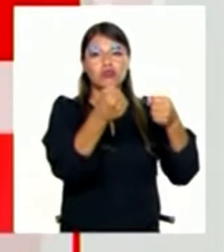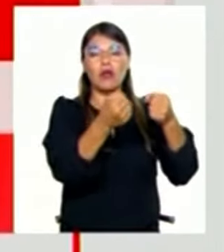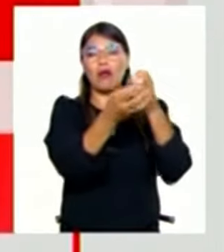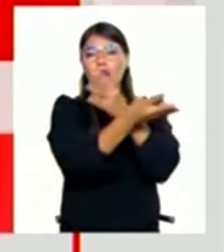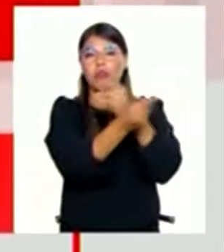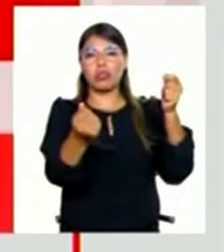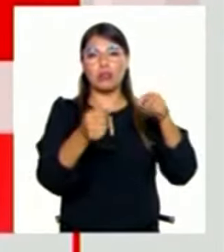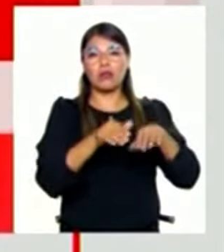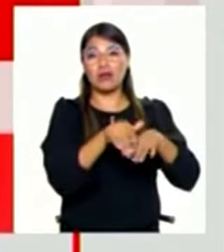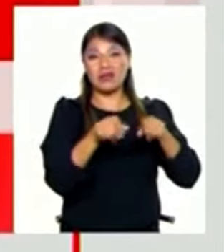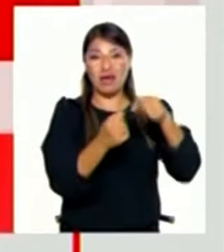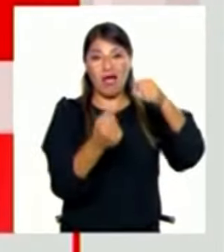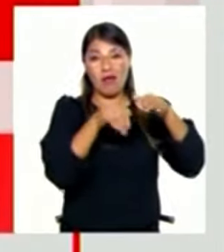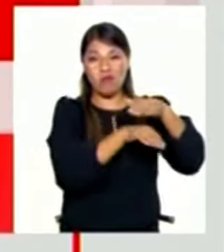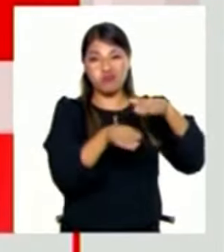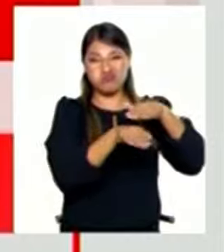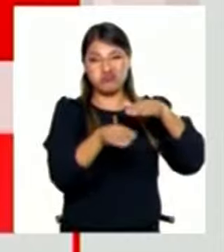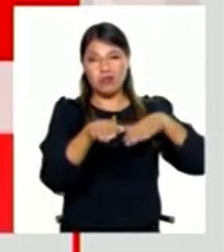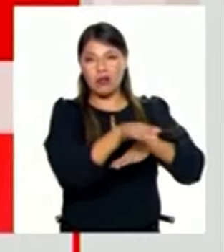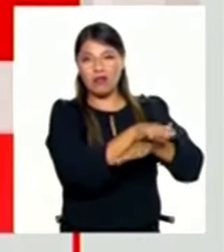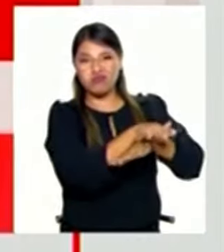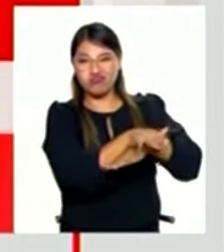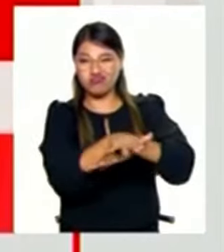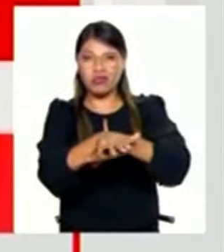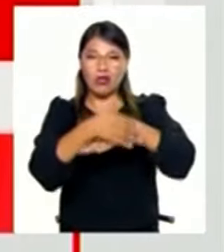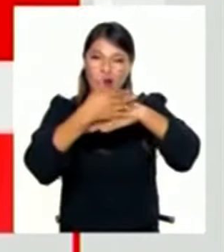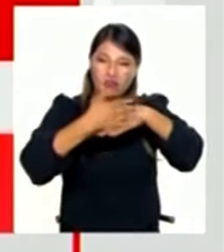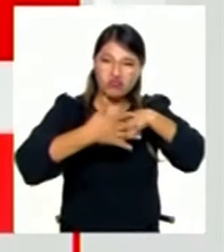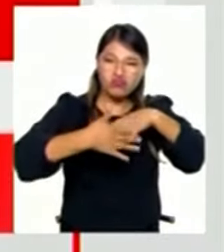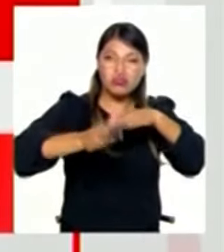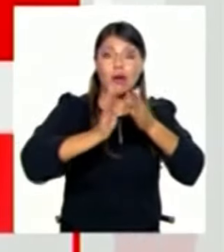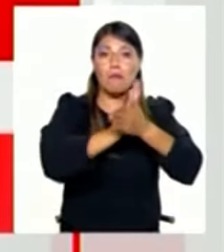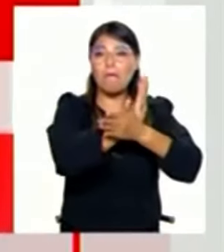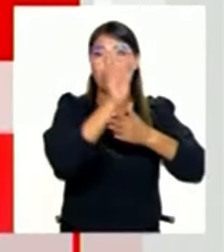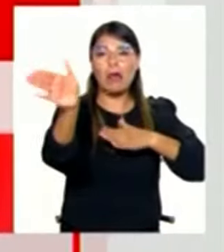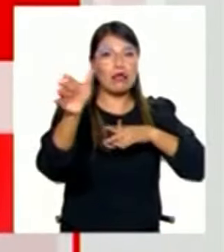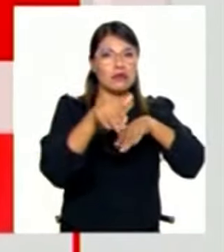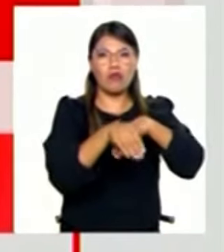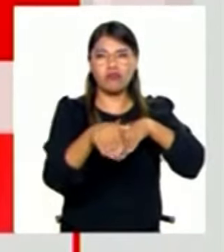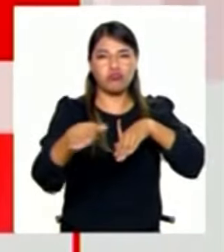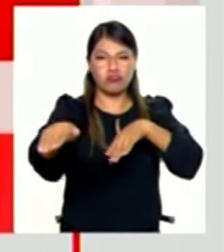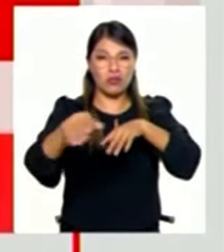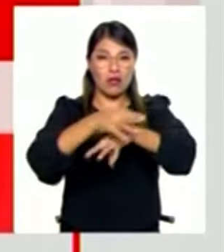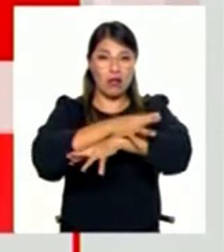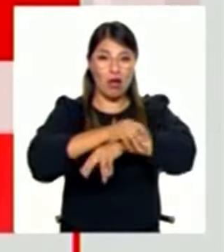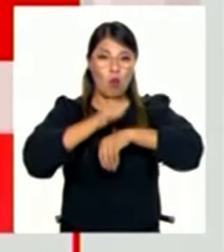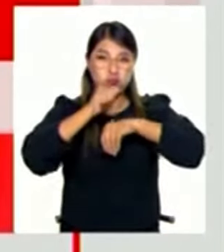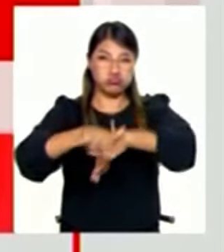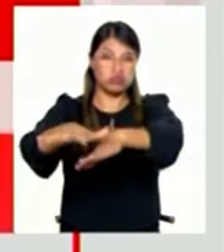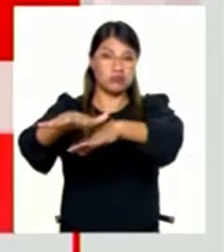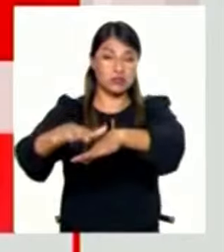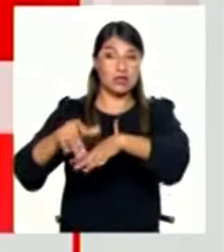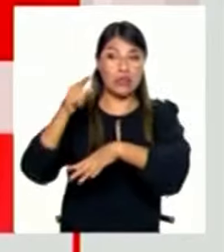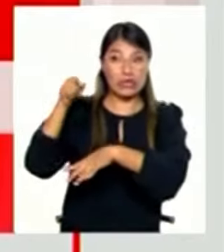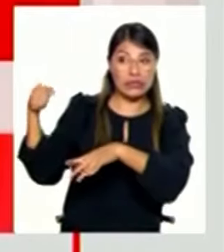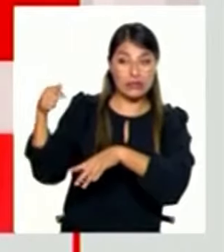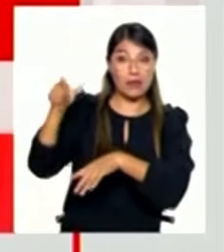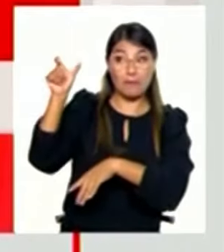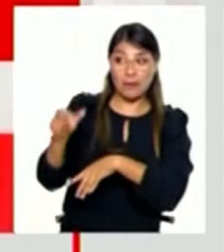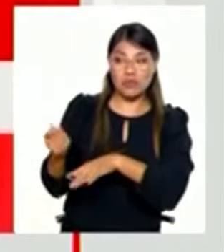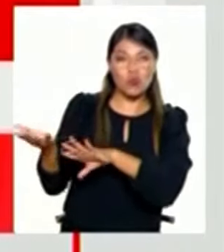vehículo fuera arrastrado por un huaico. Sus compañeros de labores de la minera Simsa, junto a los agentes de la Policía